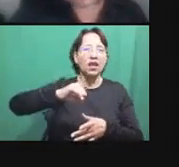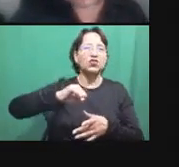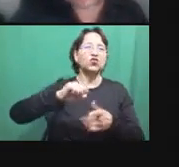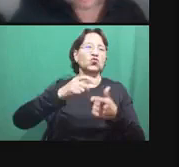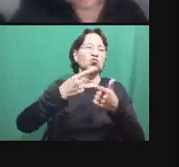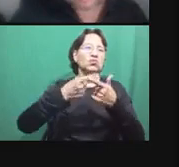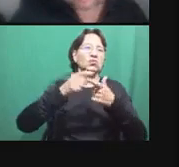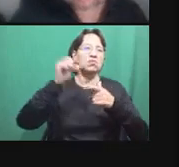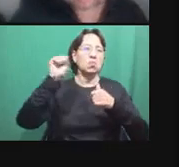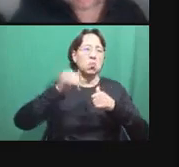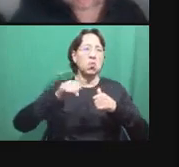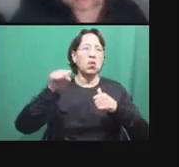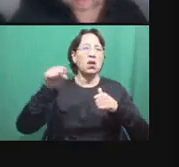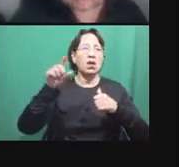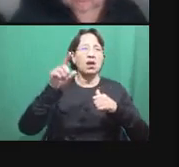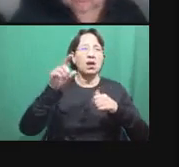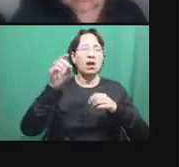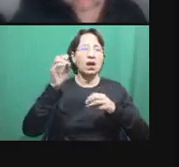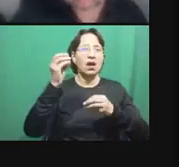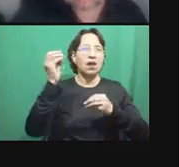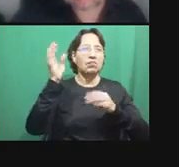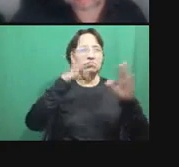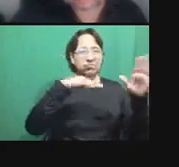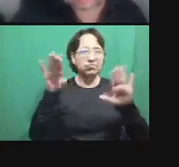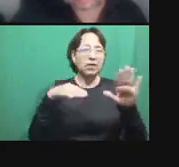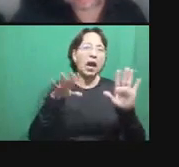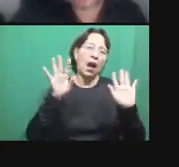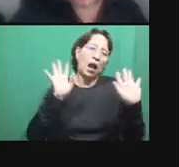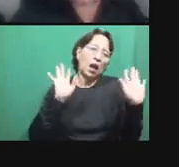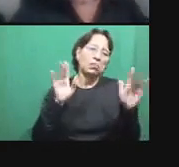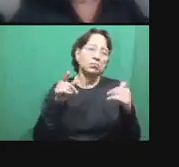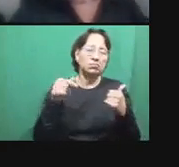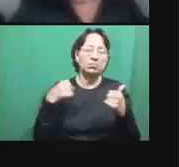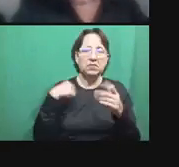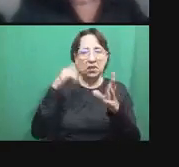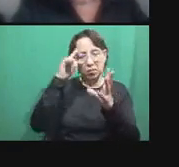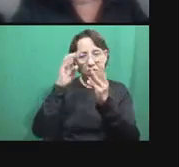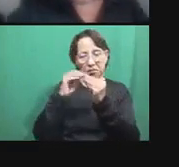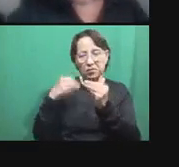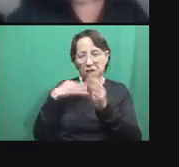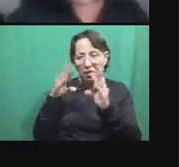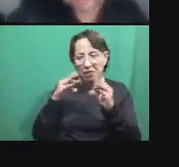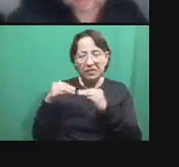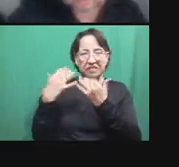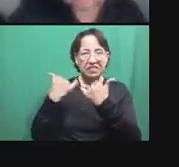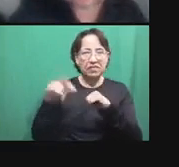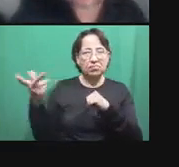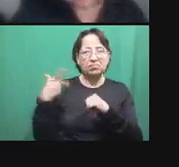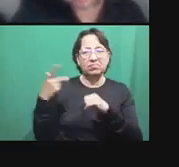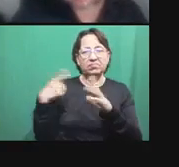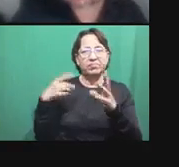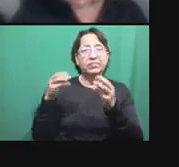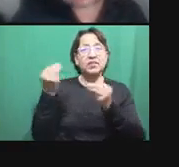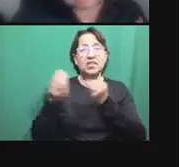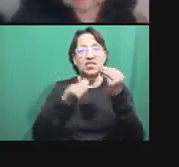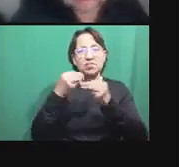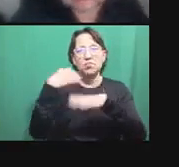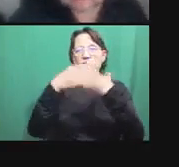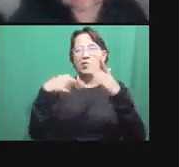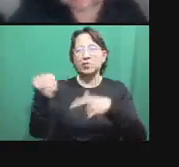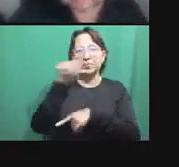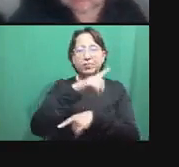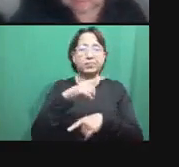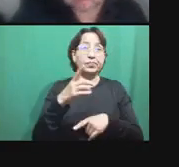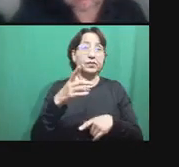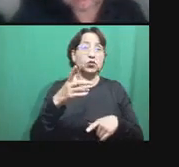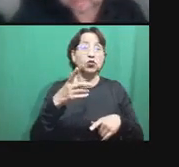permanente de intervenir toda la ciudad. Entonces con ellos construimos esta serie de procesos que yo no los pienso,